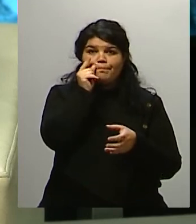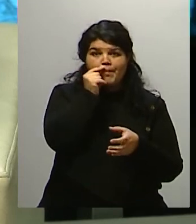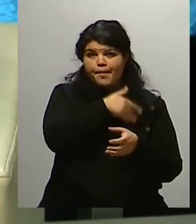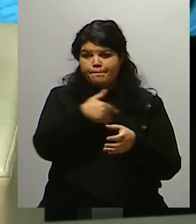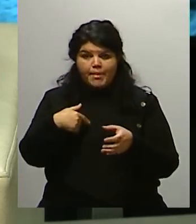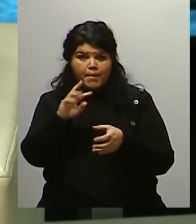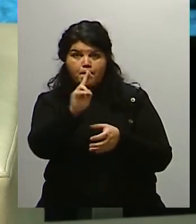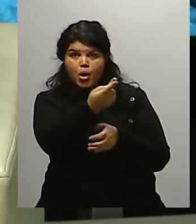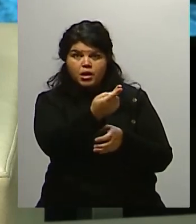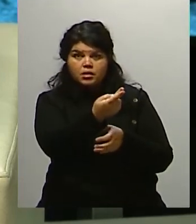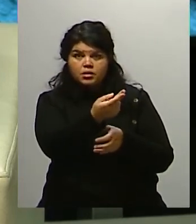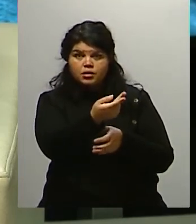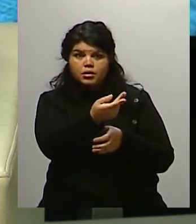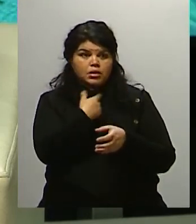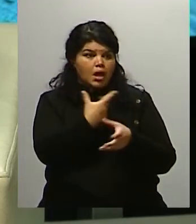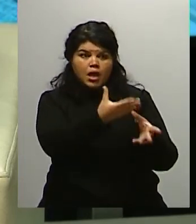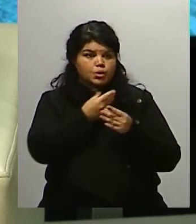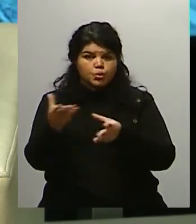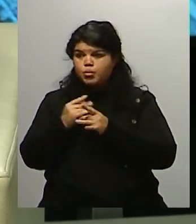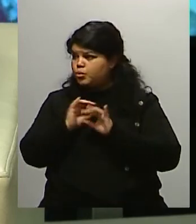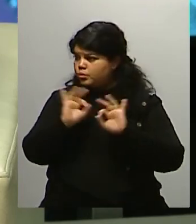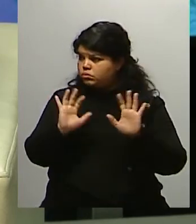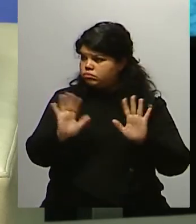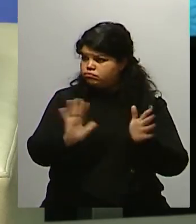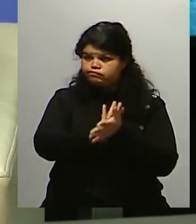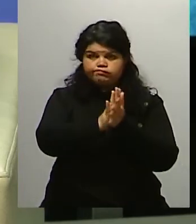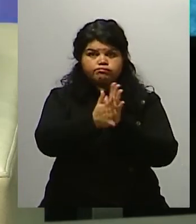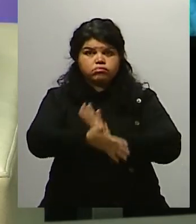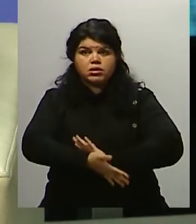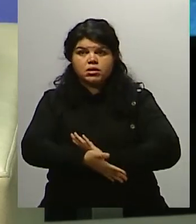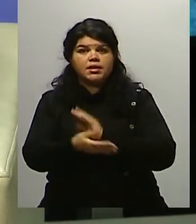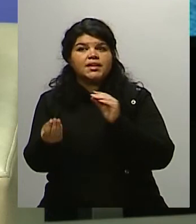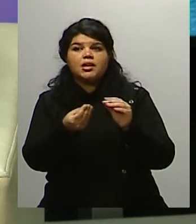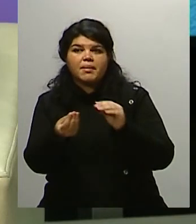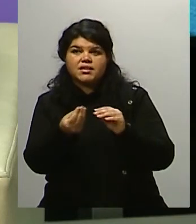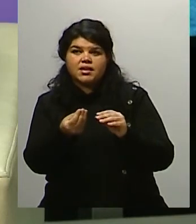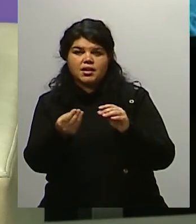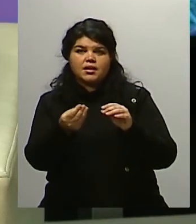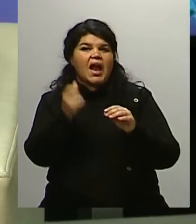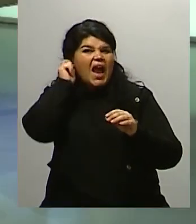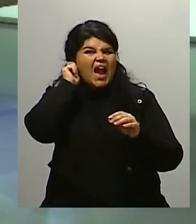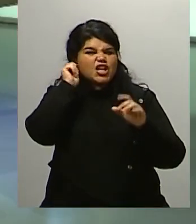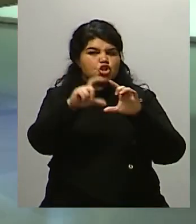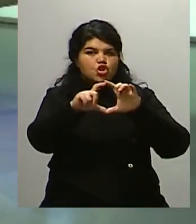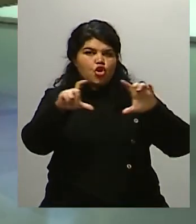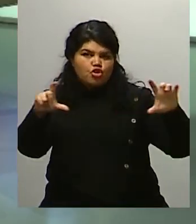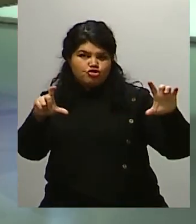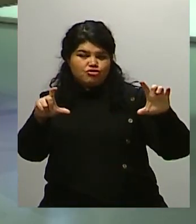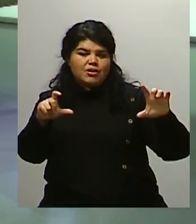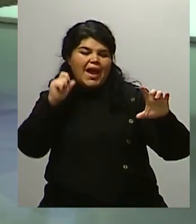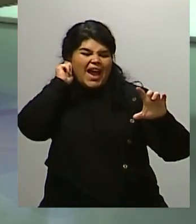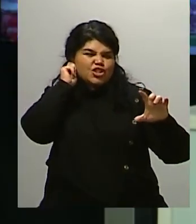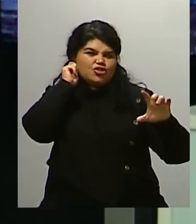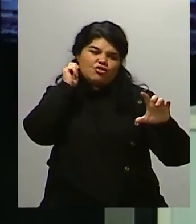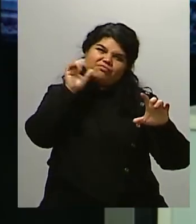los principales responsables de que desaparezca, por ejemplo, la clase media en esa franja etaria. Ah, que es un tema serio. Es para un tema